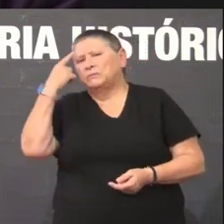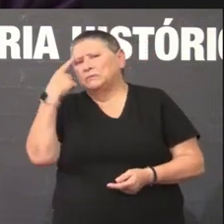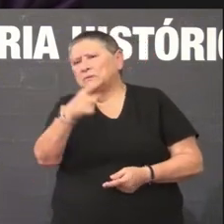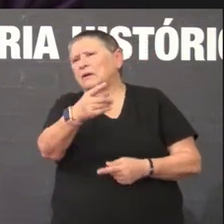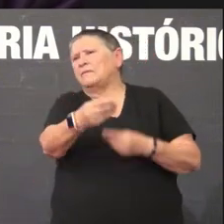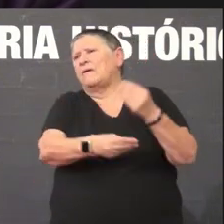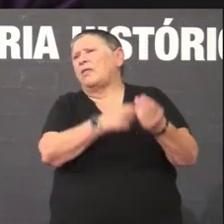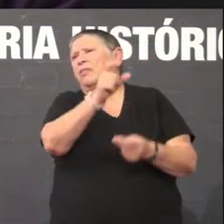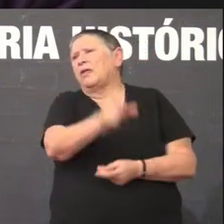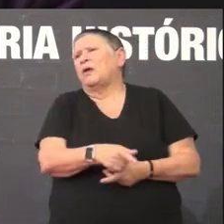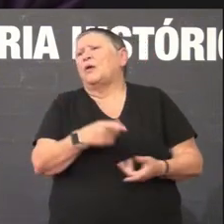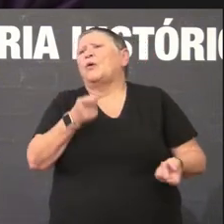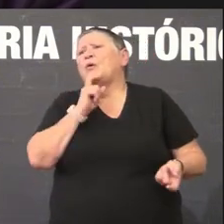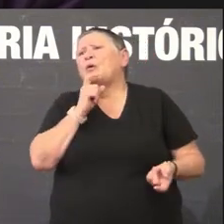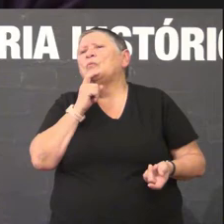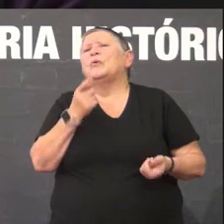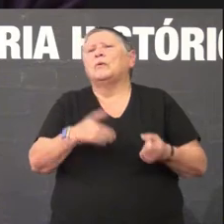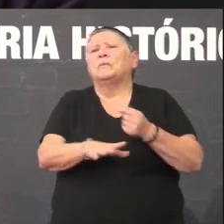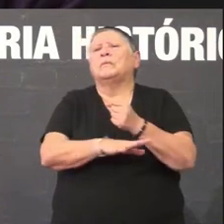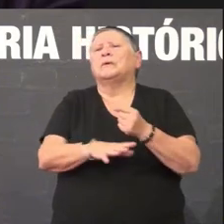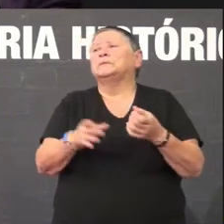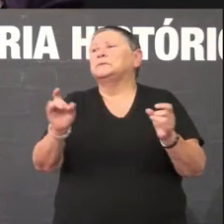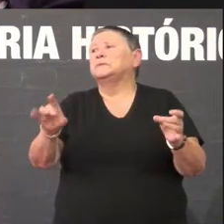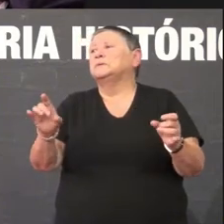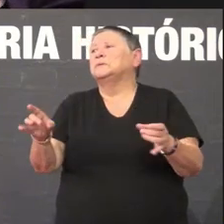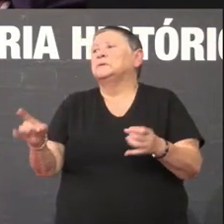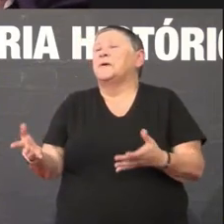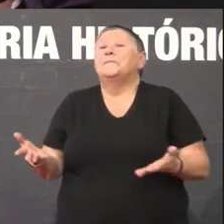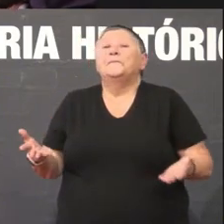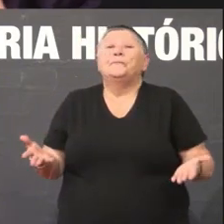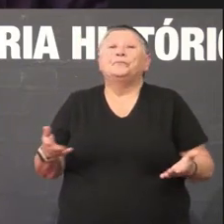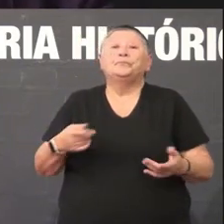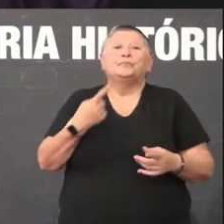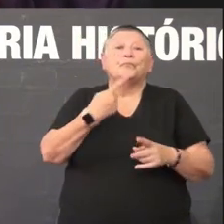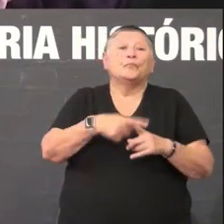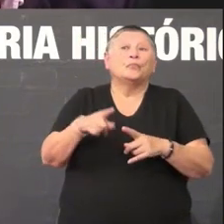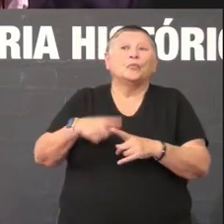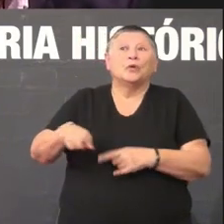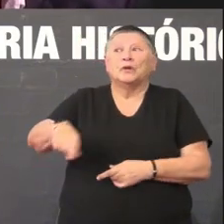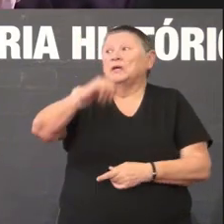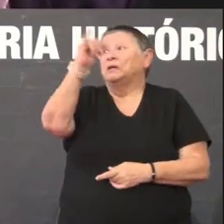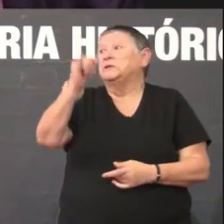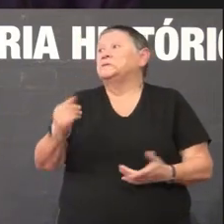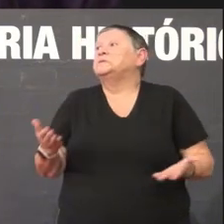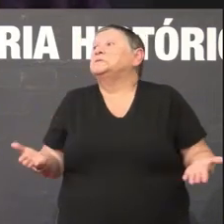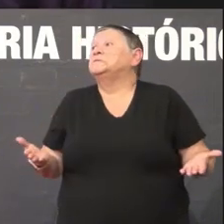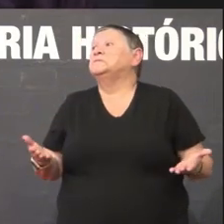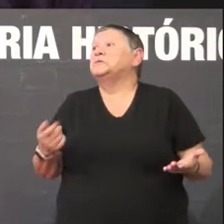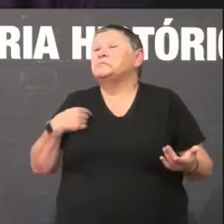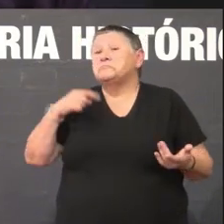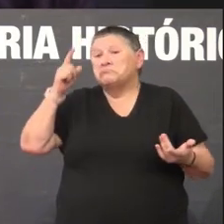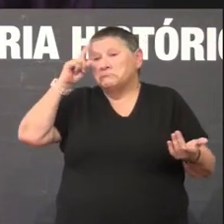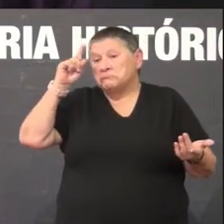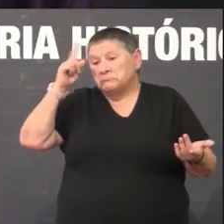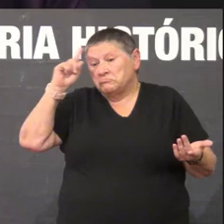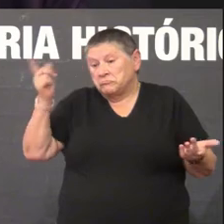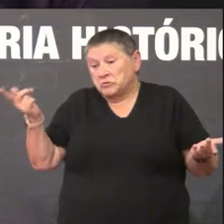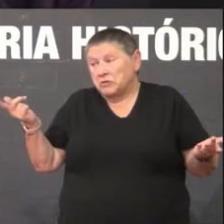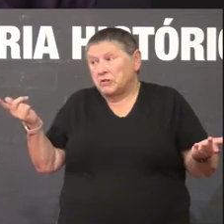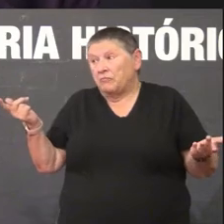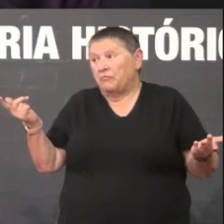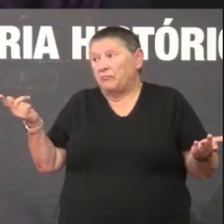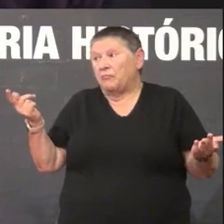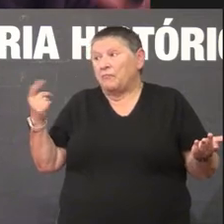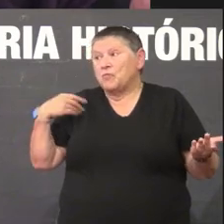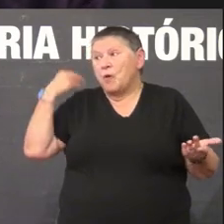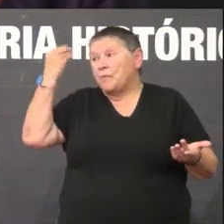Carrero Blanco, básicamente por la visita de Kissinger, no por otra cosa. Por eso, no sé, que veo eso como un